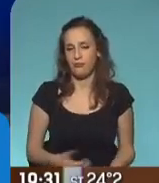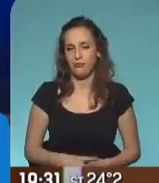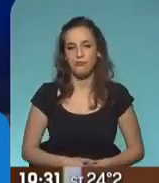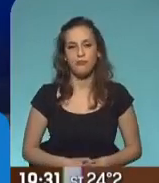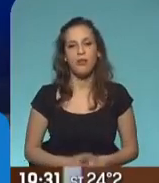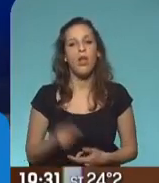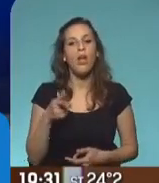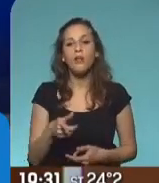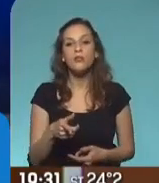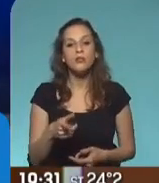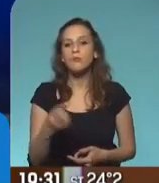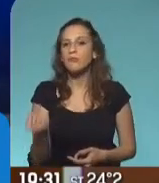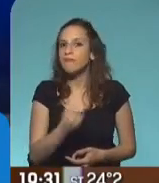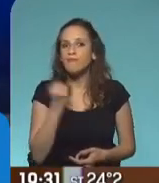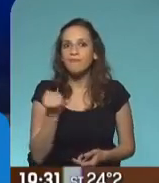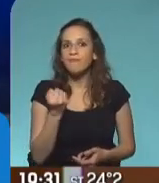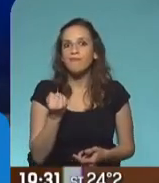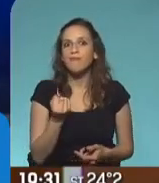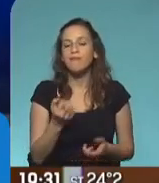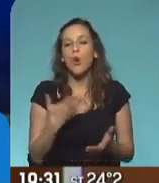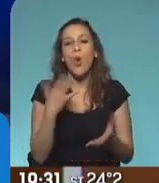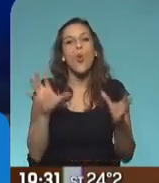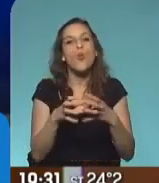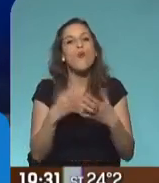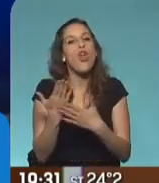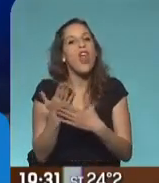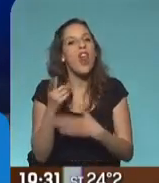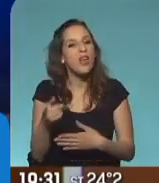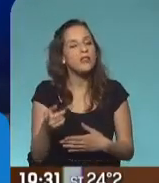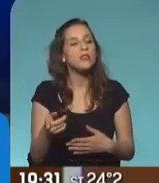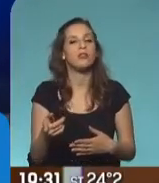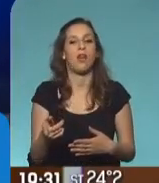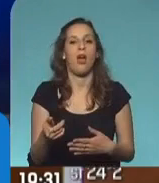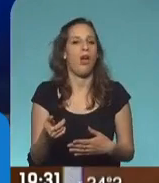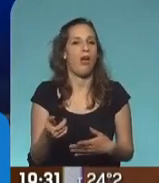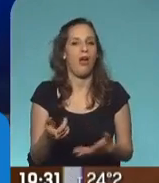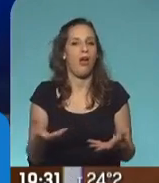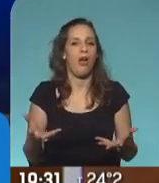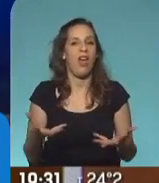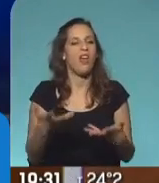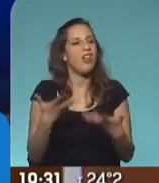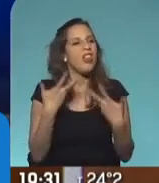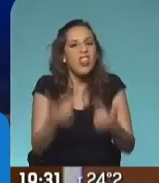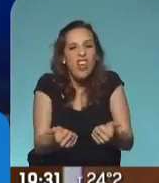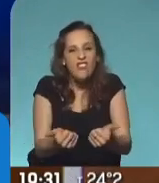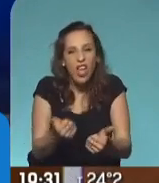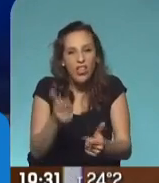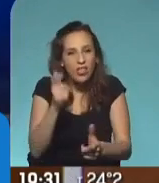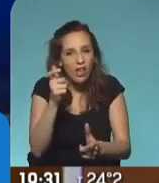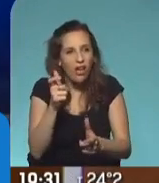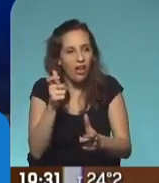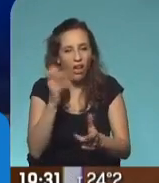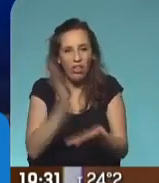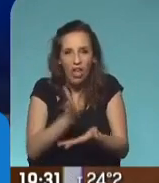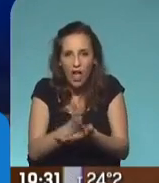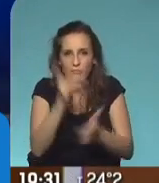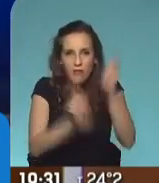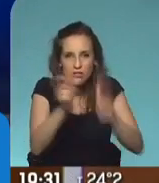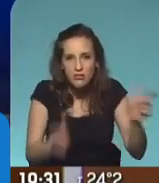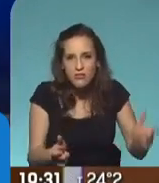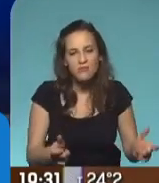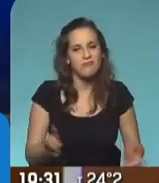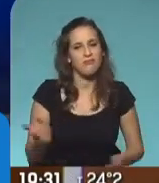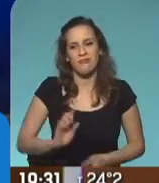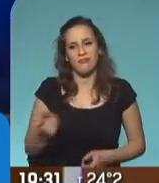elemento que esta nueva derecha está demostrando ser, no solo ser muy incompetente para defender los derechos de las grandes mayorías, sino también para defender los intereses